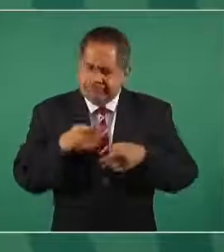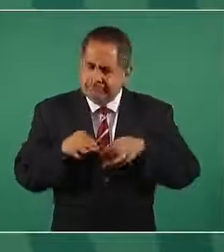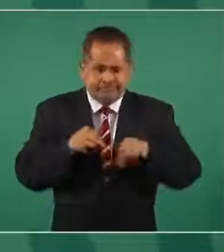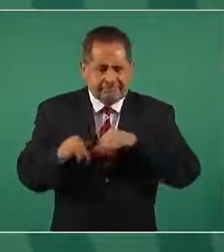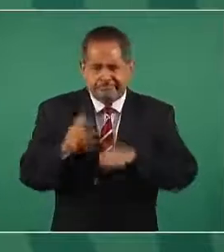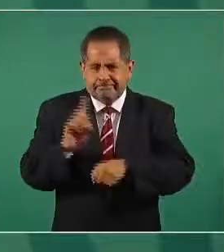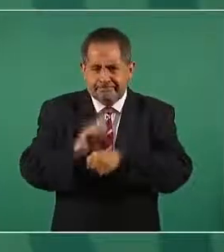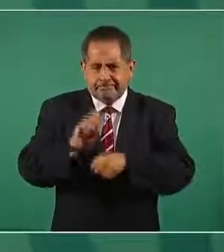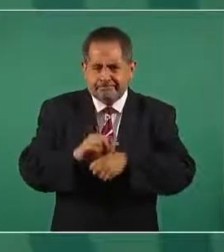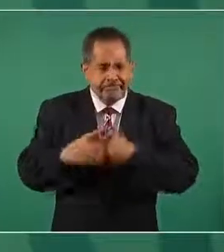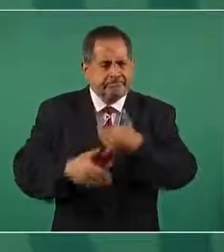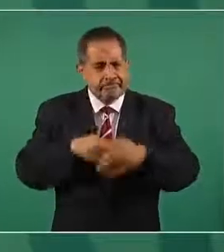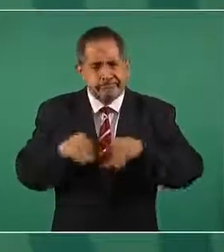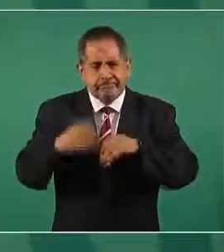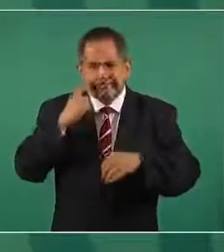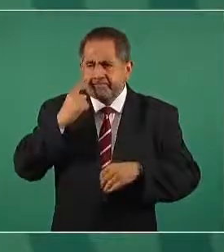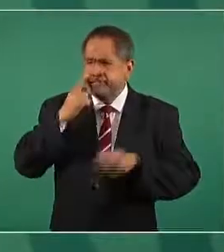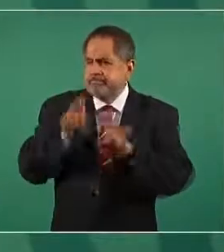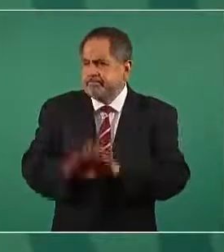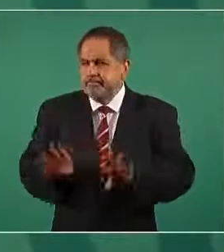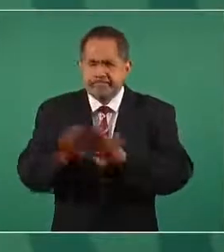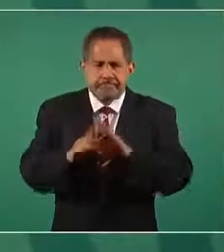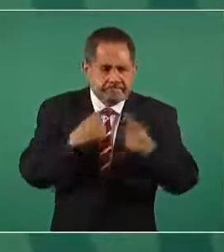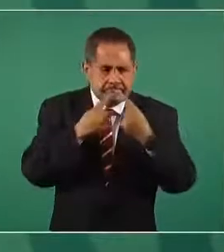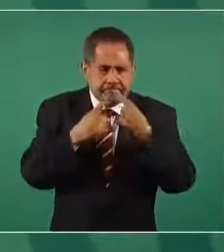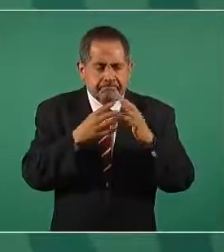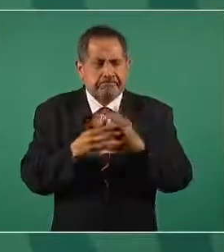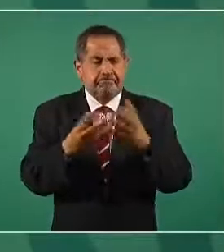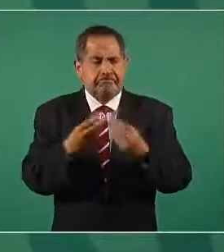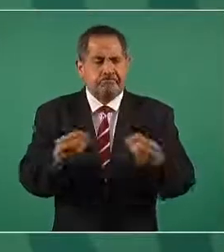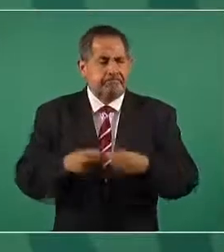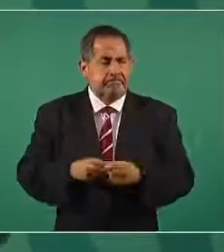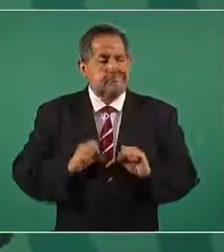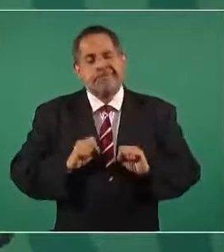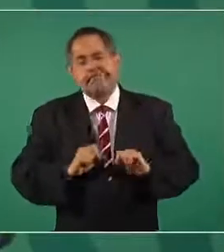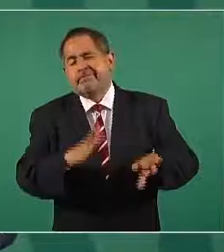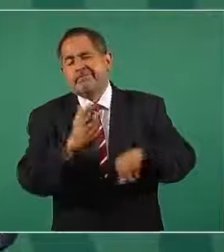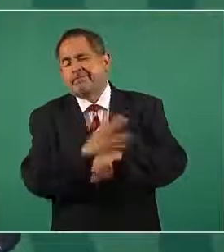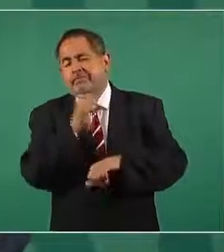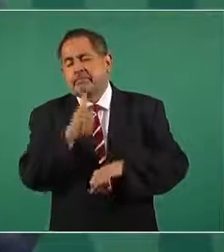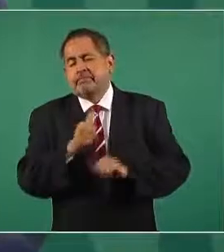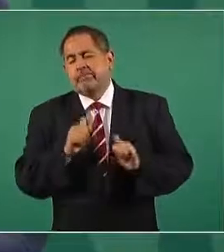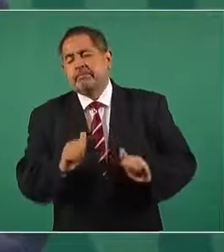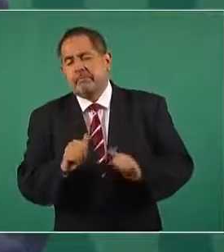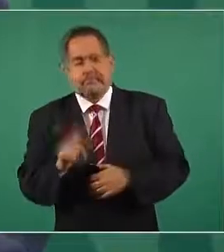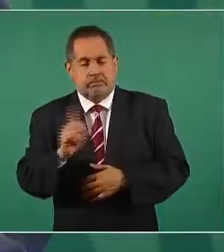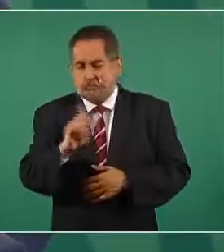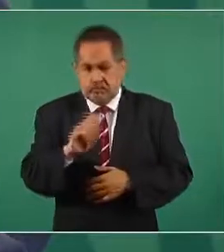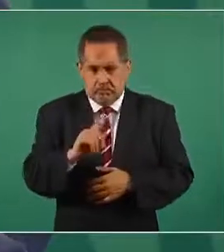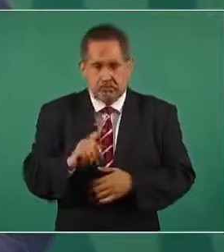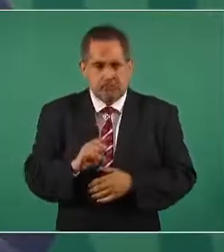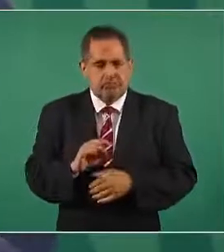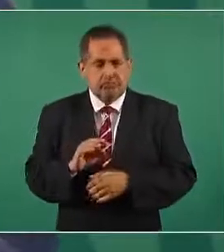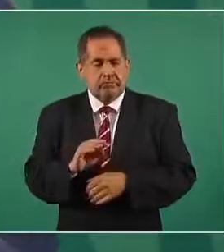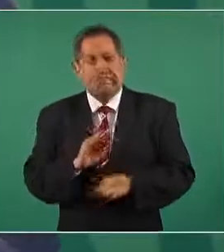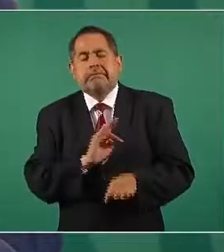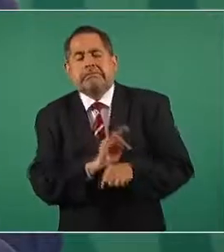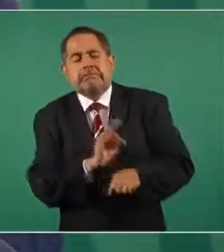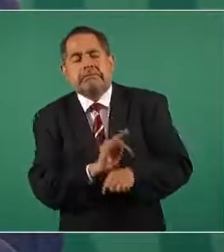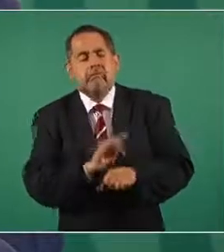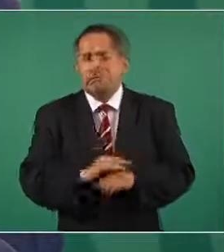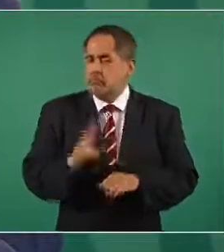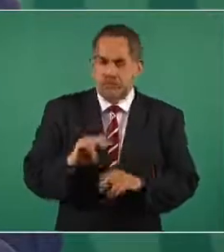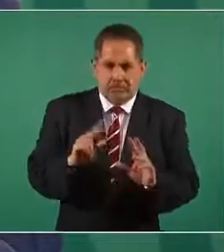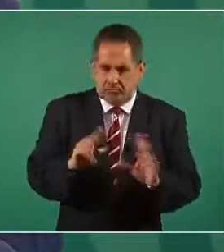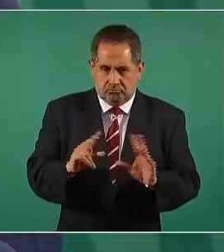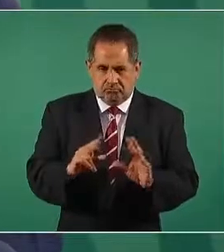todos los días buscando que se resuelva, que no haya impunidad, no se proteja a nadie,